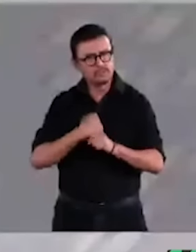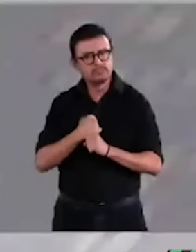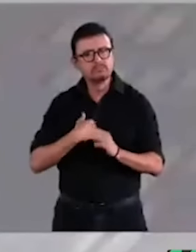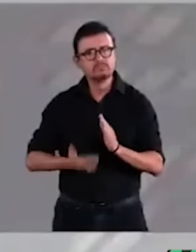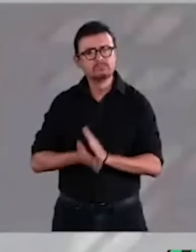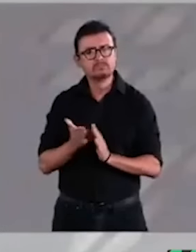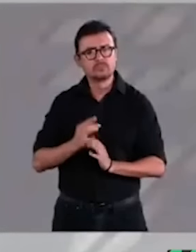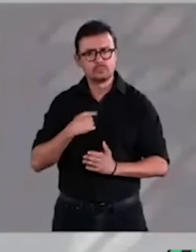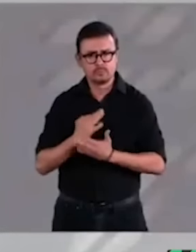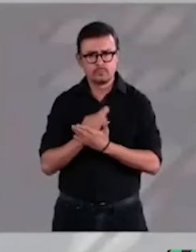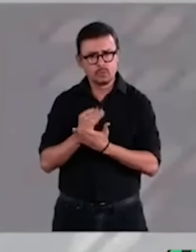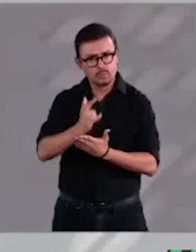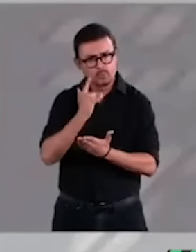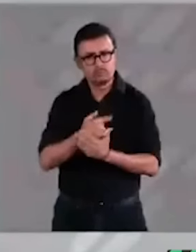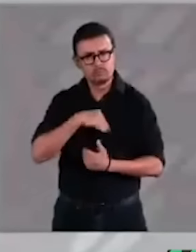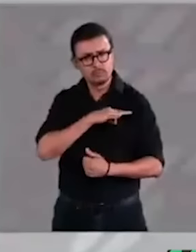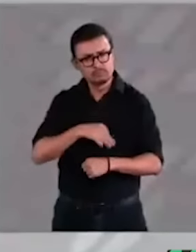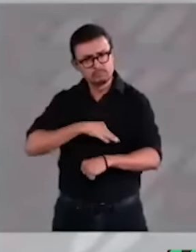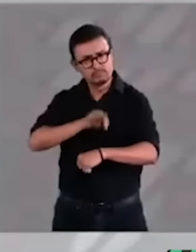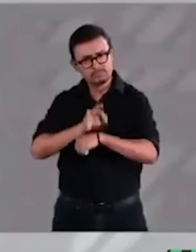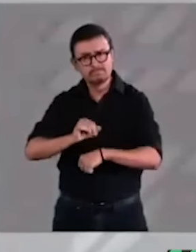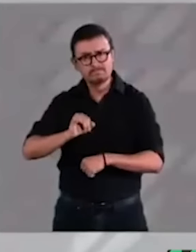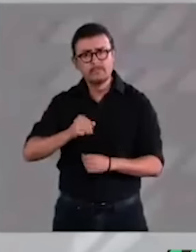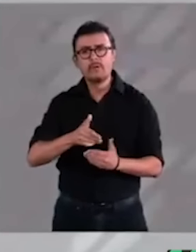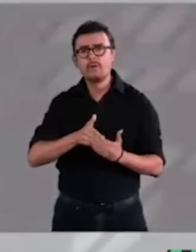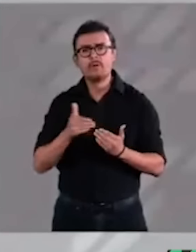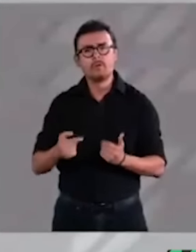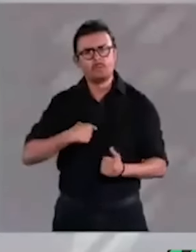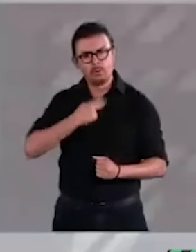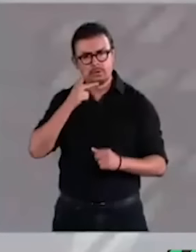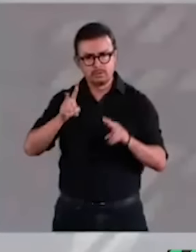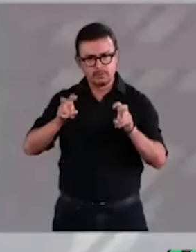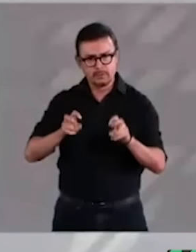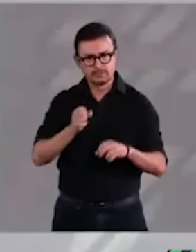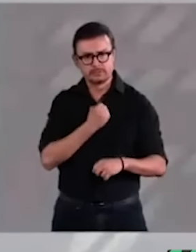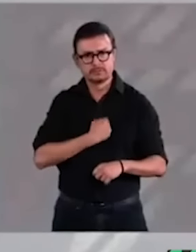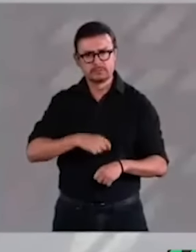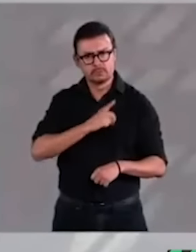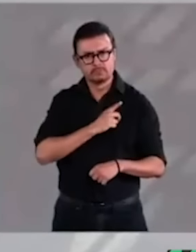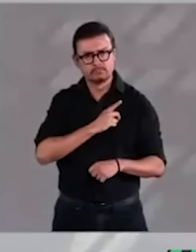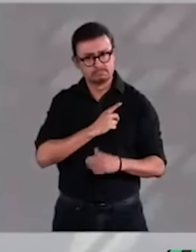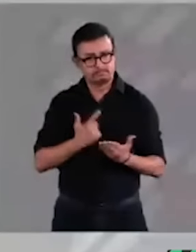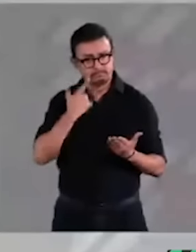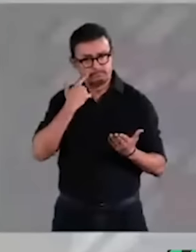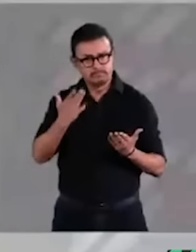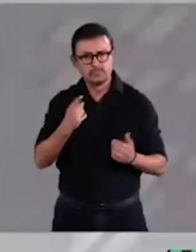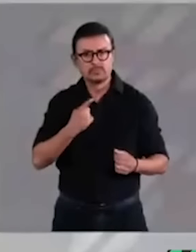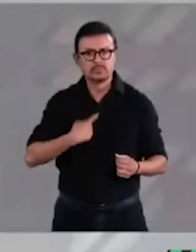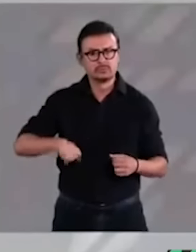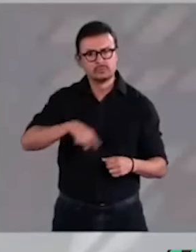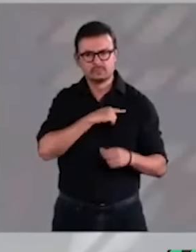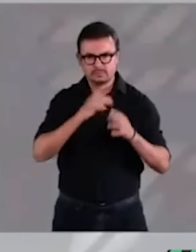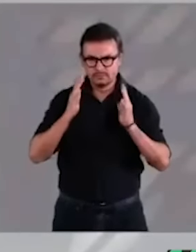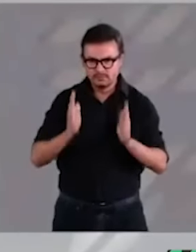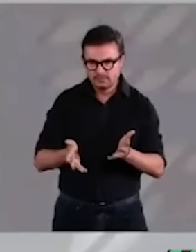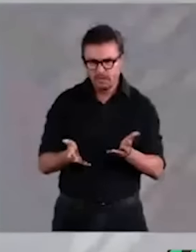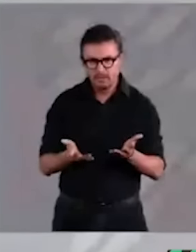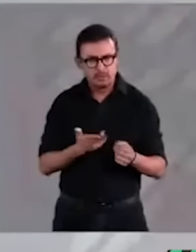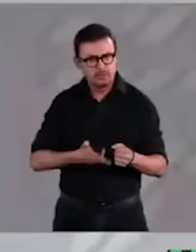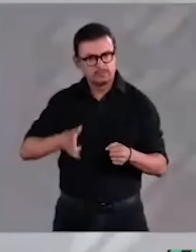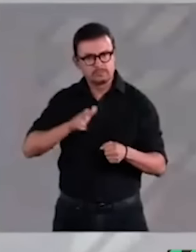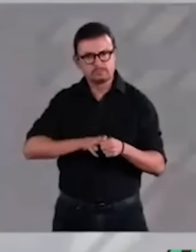que tenemos resultados. Vamos a hablar ahora de salud. Nosotros nos empeñamos en recuperar las instituciones